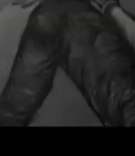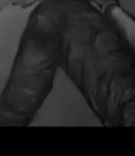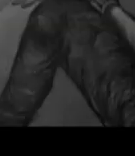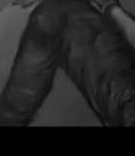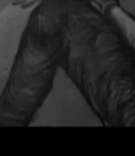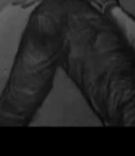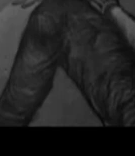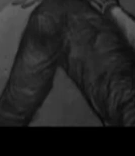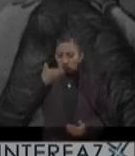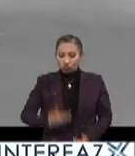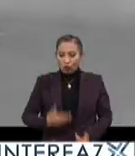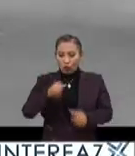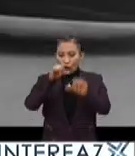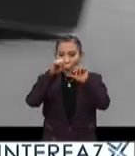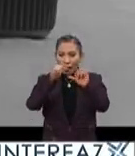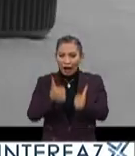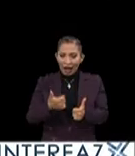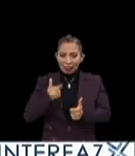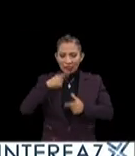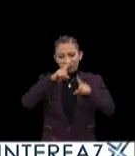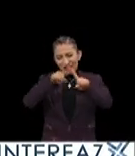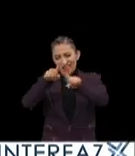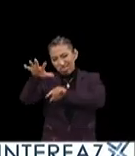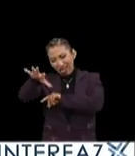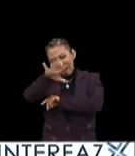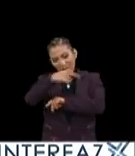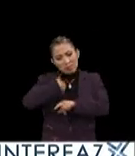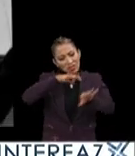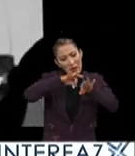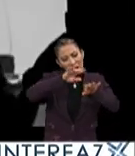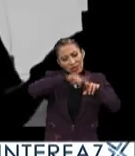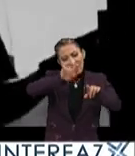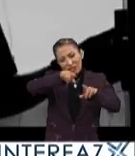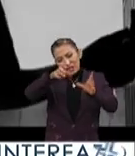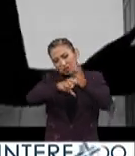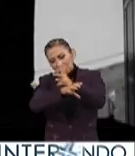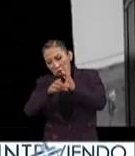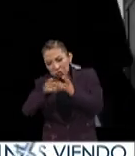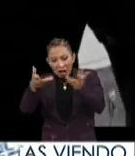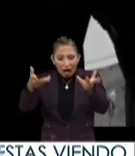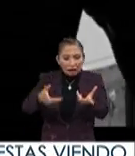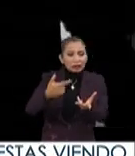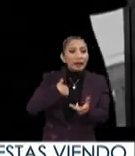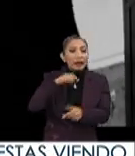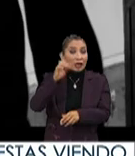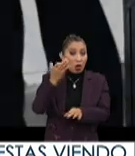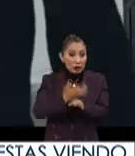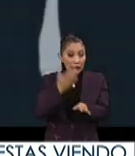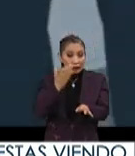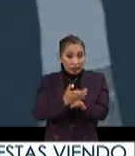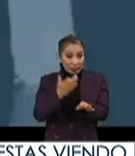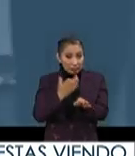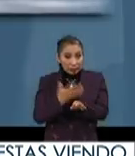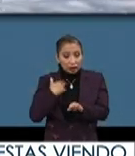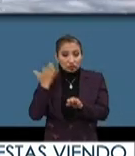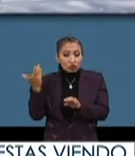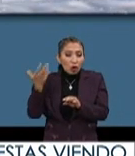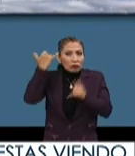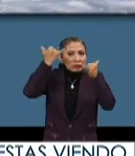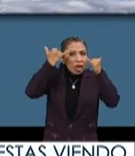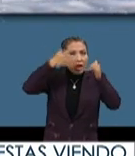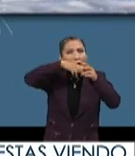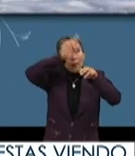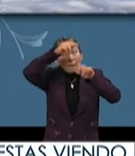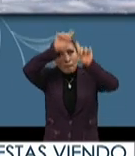Pues soy un artista quizá multidisciplinario, mi trabajo tiene varias salidas y actualmente deambulo en la creación